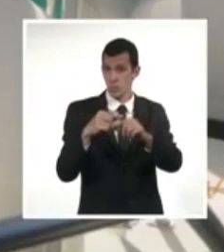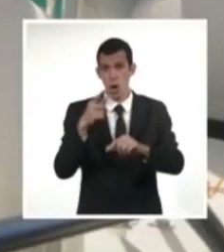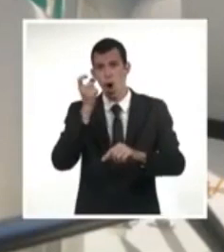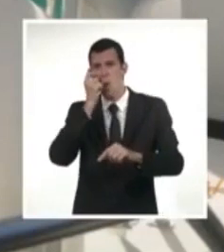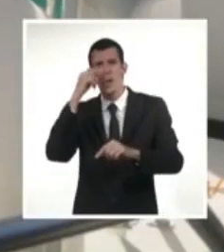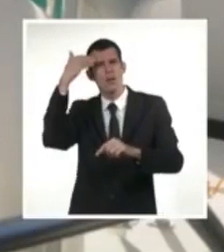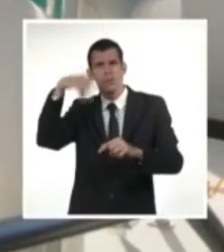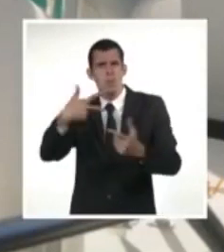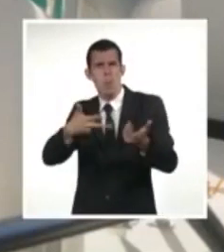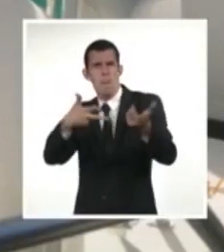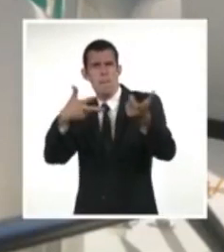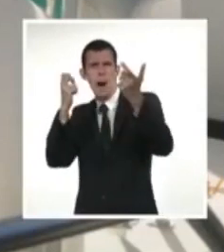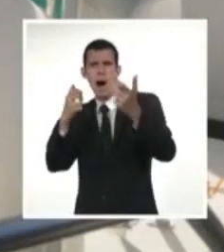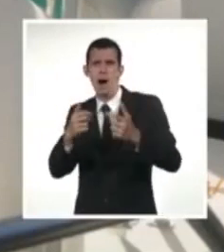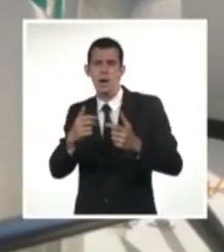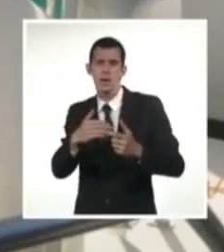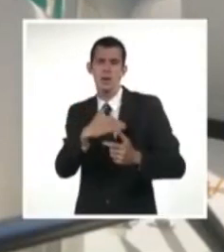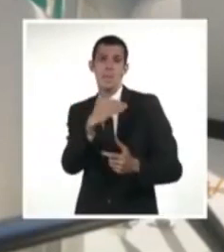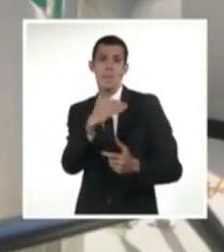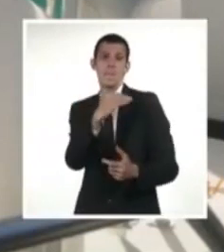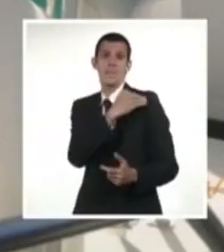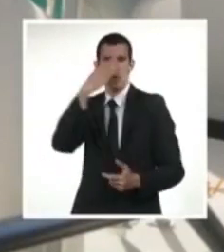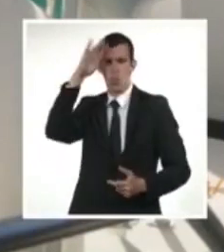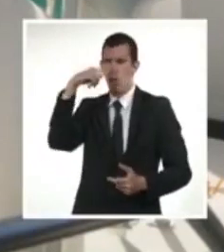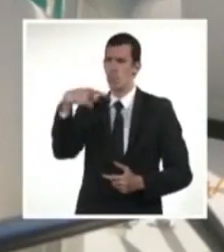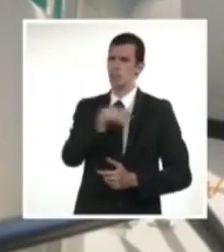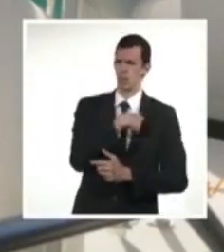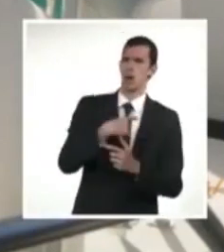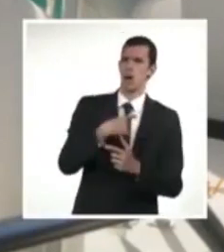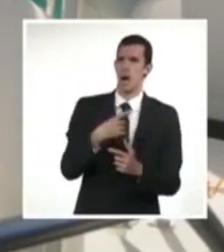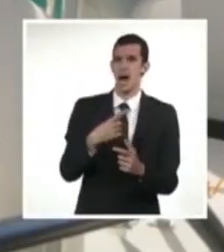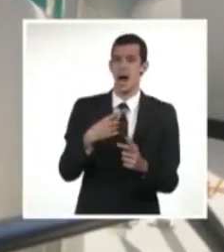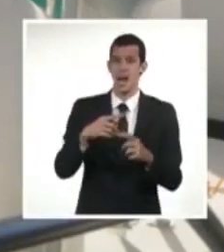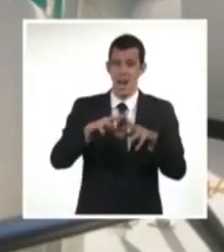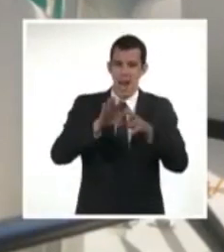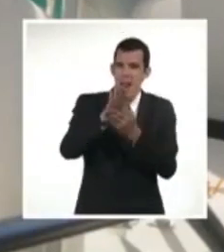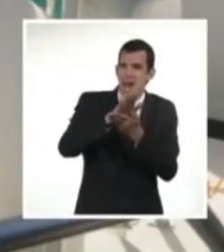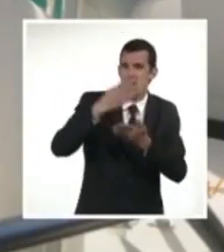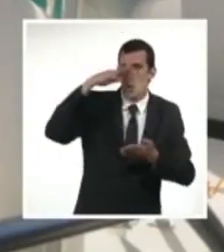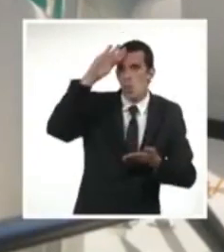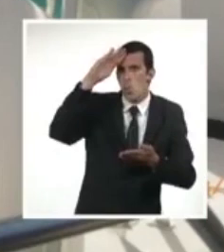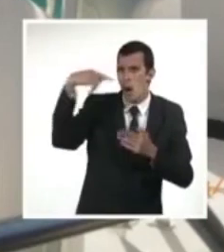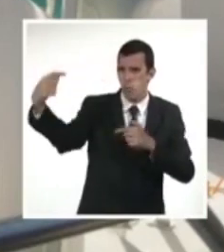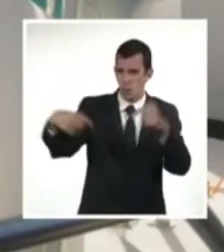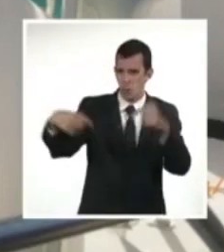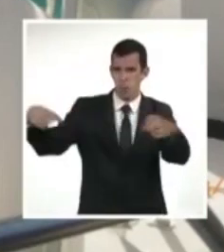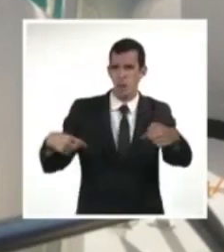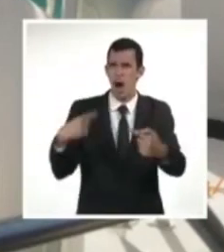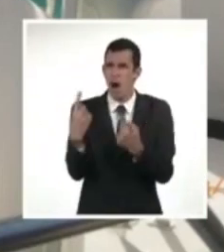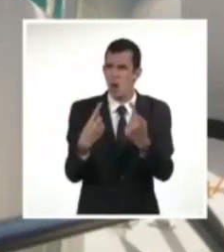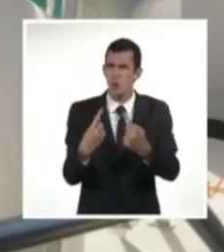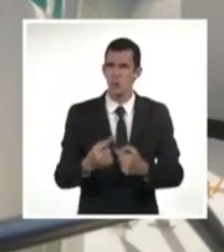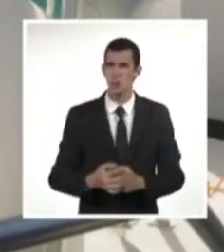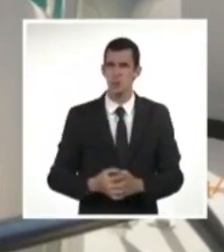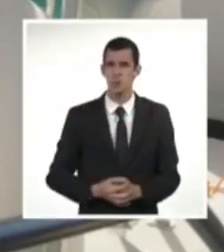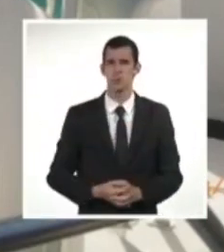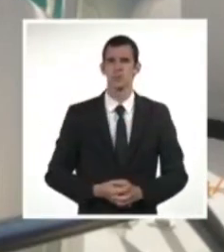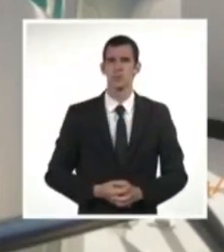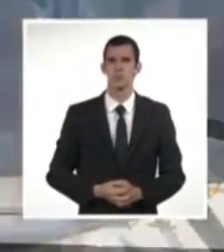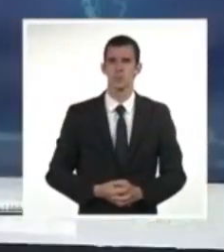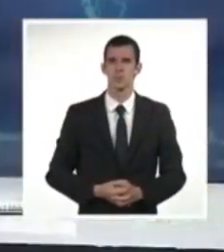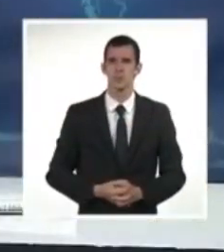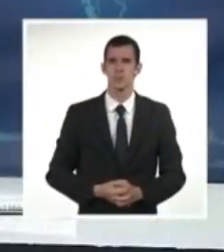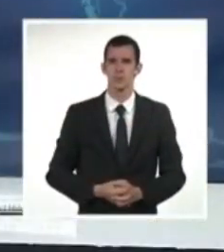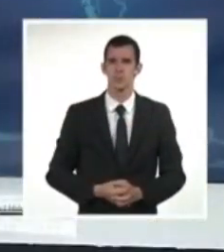disparos contra las tropas guardafronteras y viendo un militar y usted escuchó eso donde